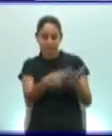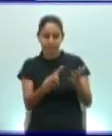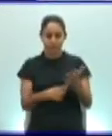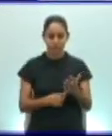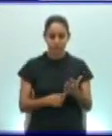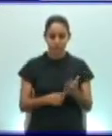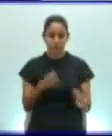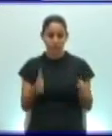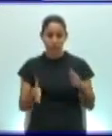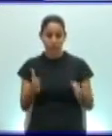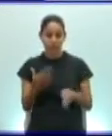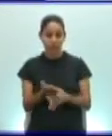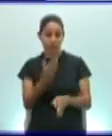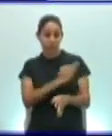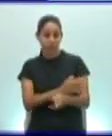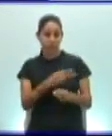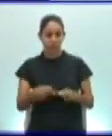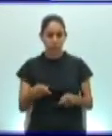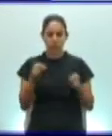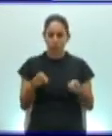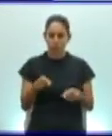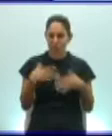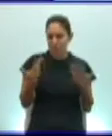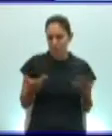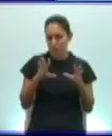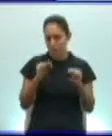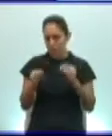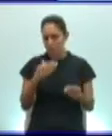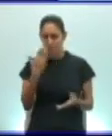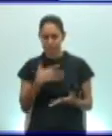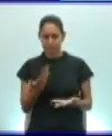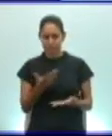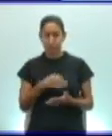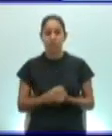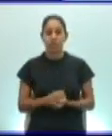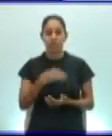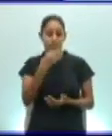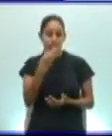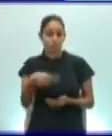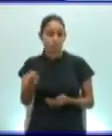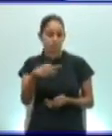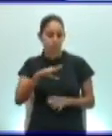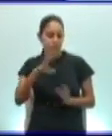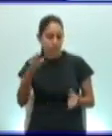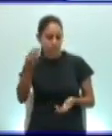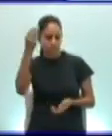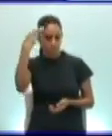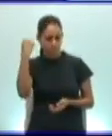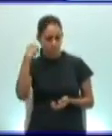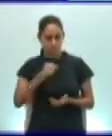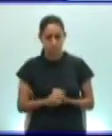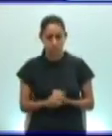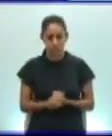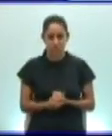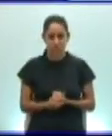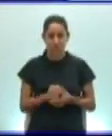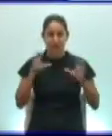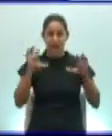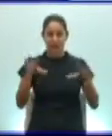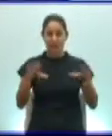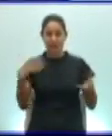etapa. Hoy nos vamos a dedicar específicamente a una de las cosas que más ustedes conocen, y es la agresividad del imperialismo,